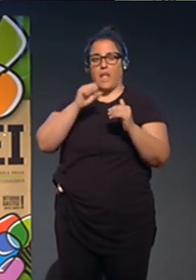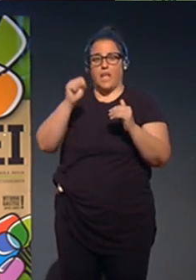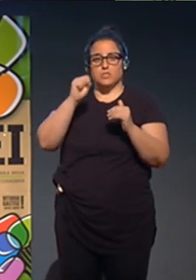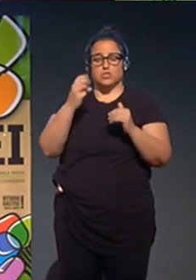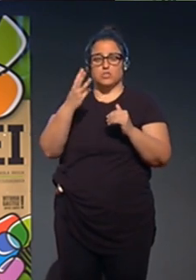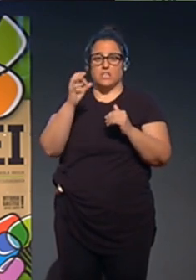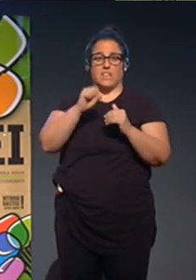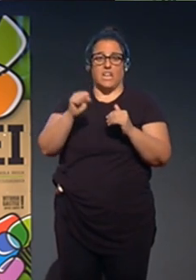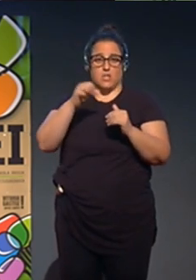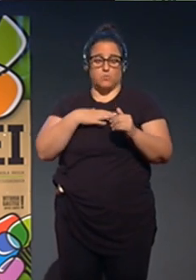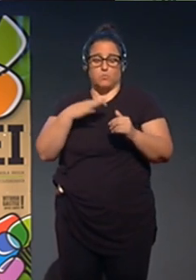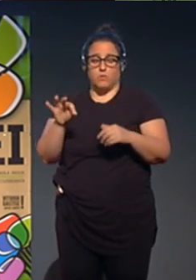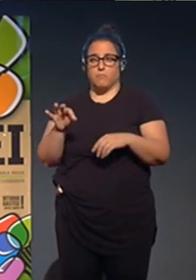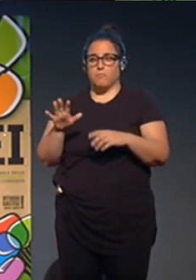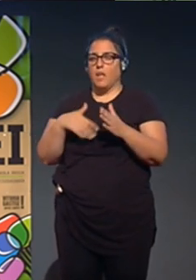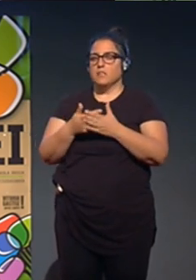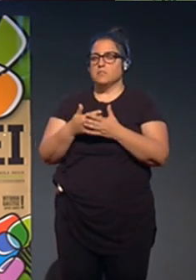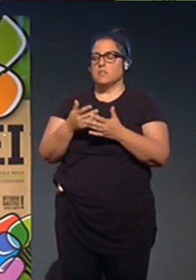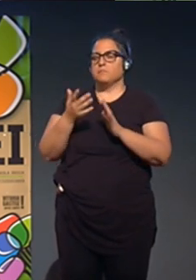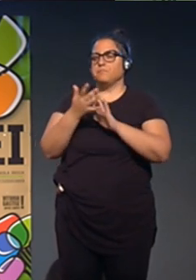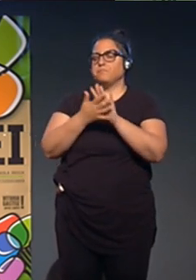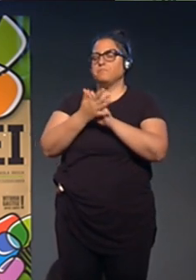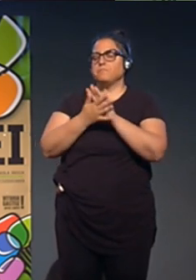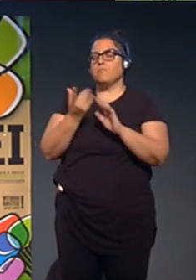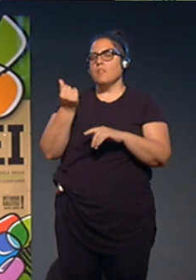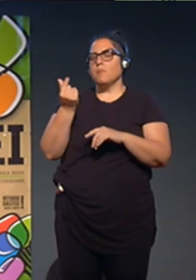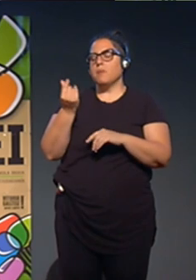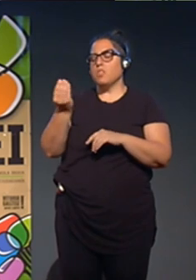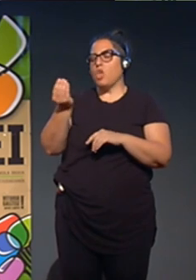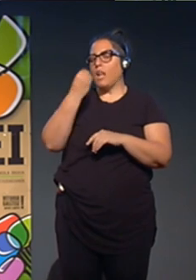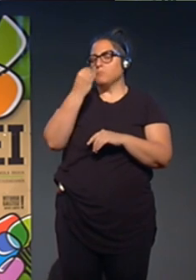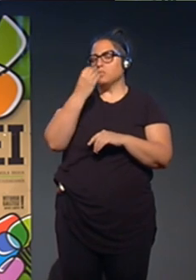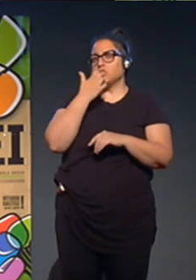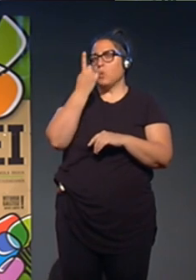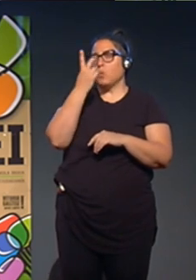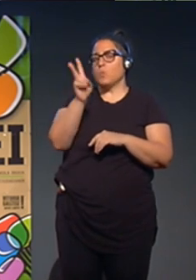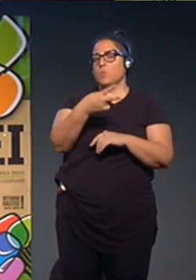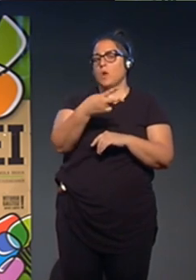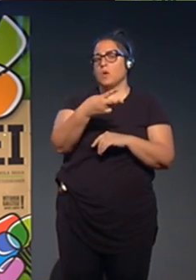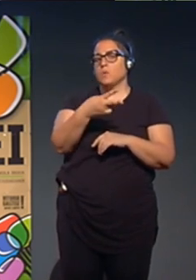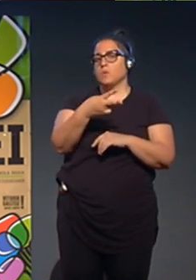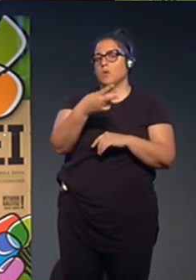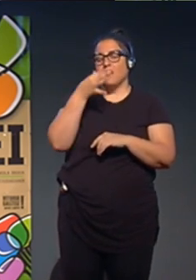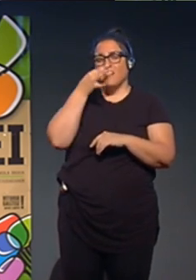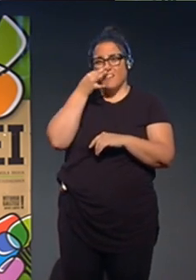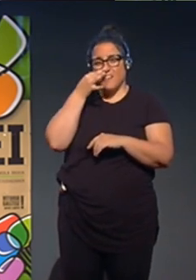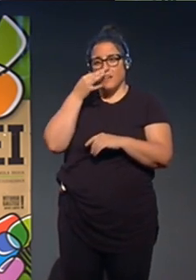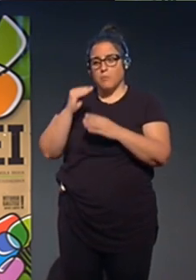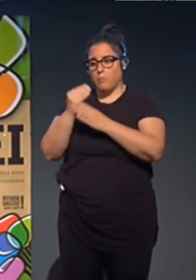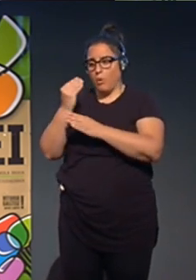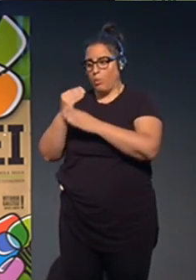de que yo decía antes el precio de los alimentos si por 1 eur Estoy pagando lo que ha costado el